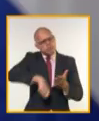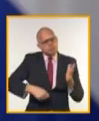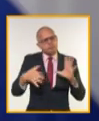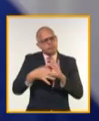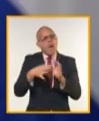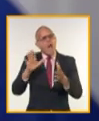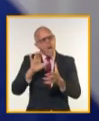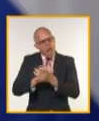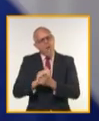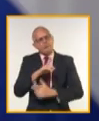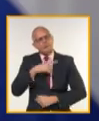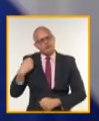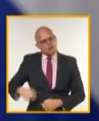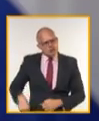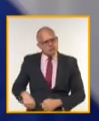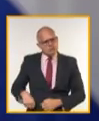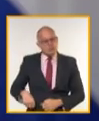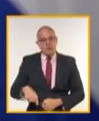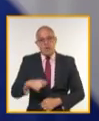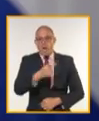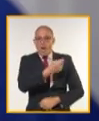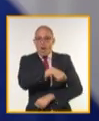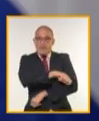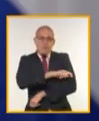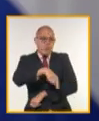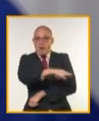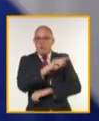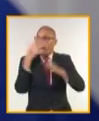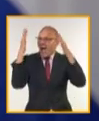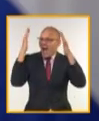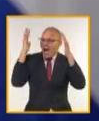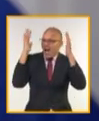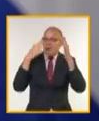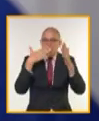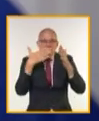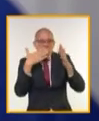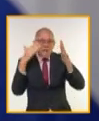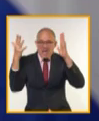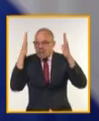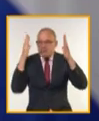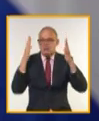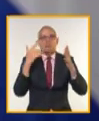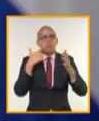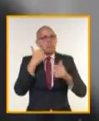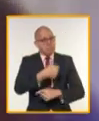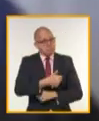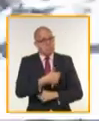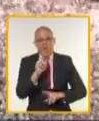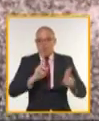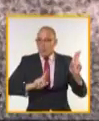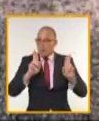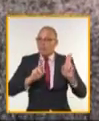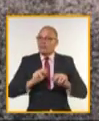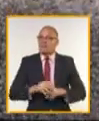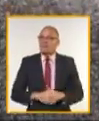el primer estado de nuestra región en establecer relaciones diplomáticas con la República Popular